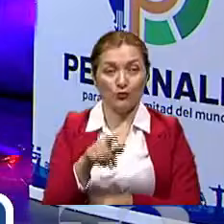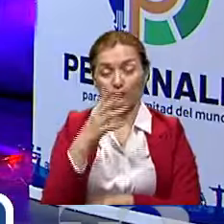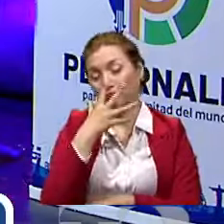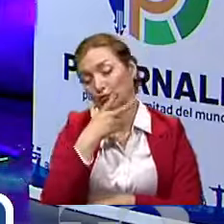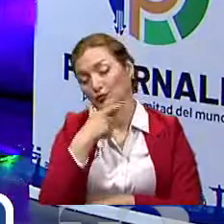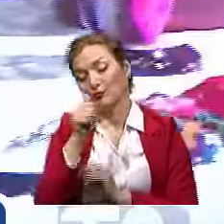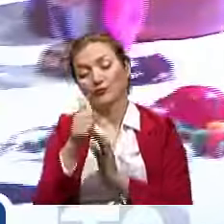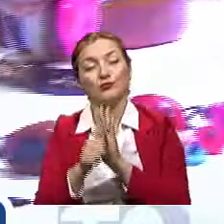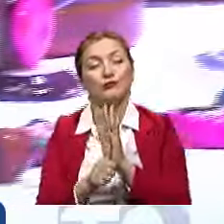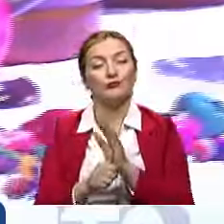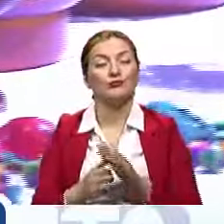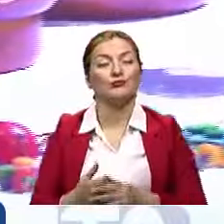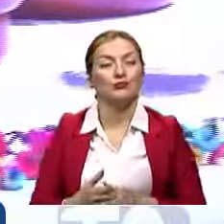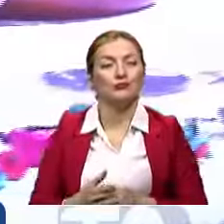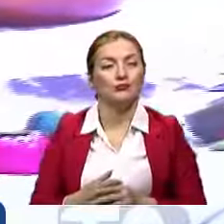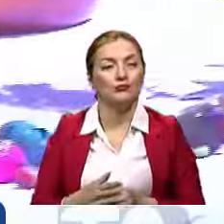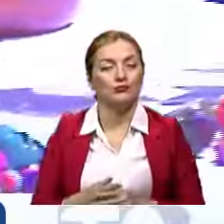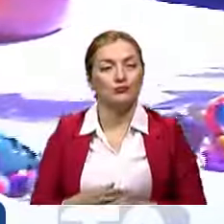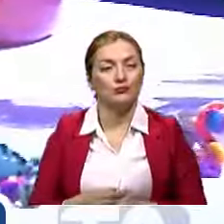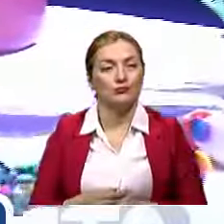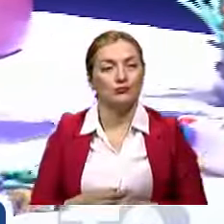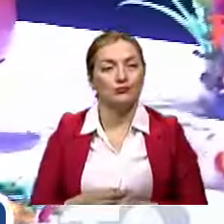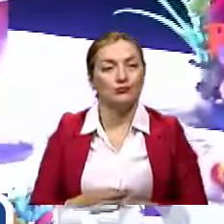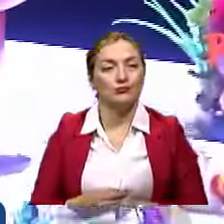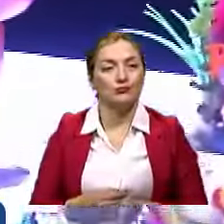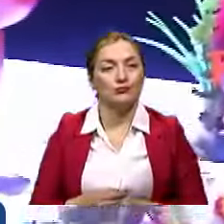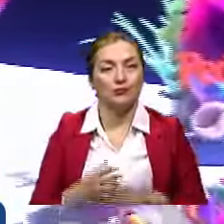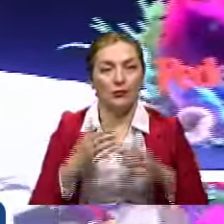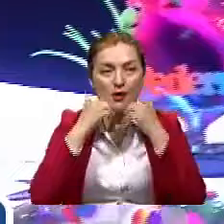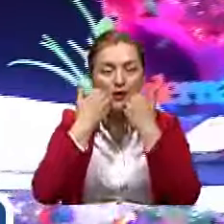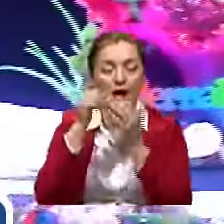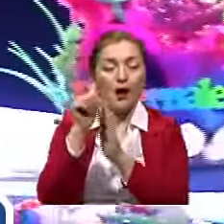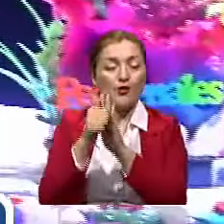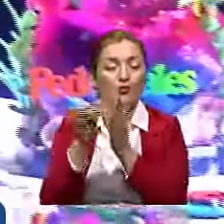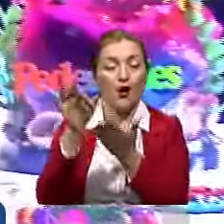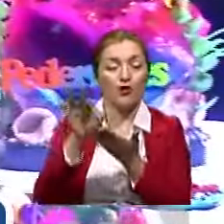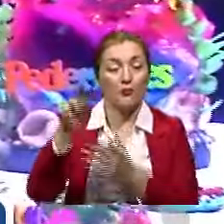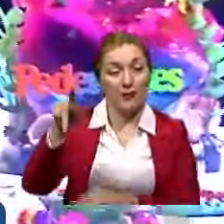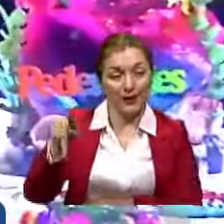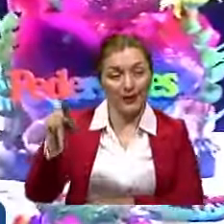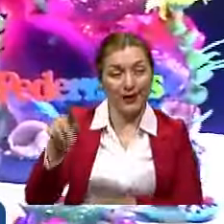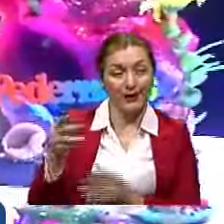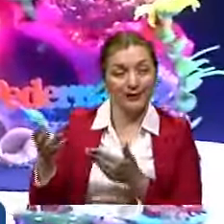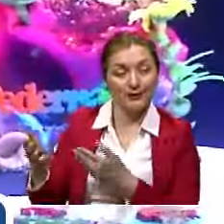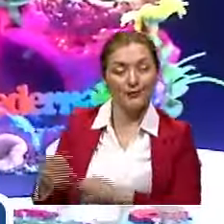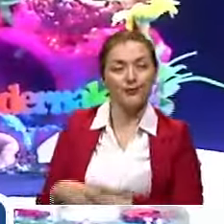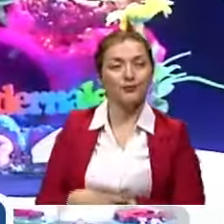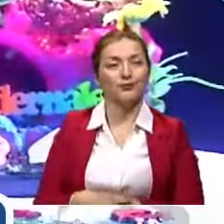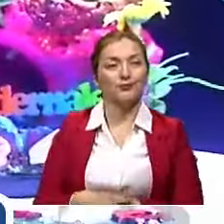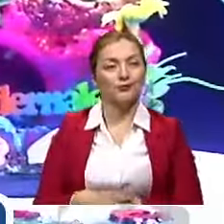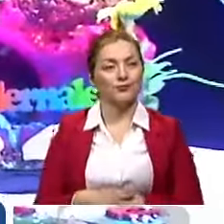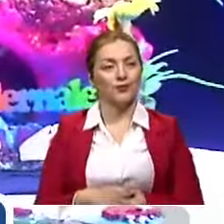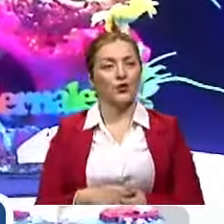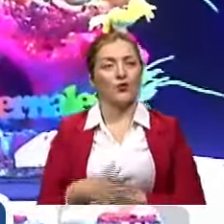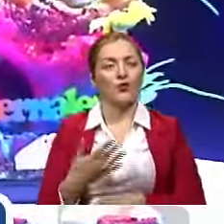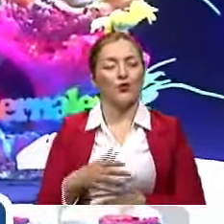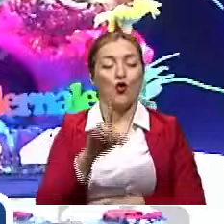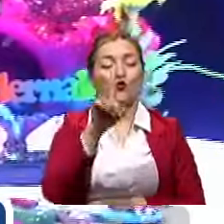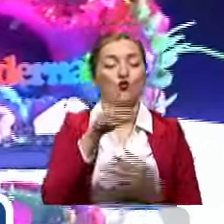hermosas artesanías que son hechas con mucho cariño de la mano de nuestros artesanos del Cantón Pedernales. Y yo le quiero comentar que tenemos artesanías